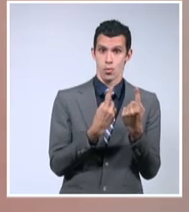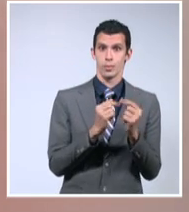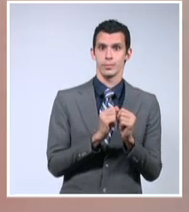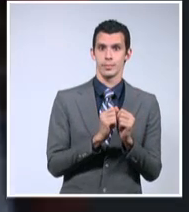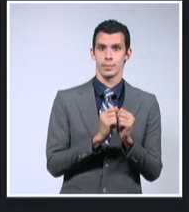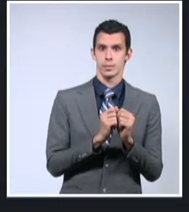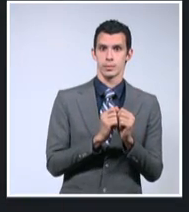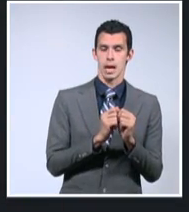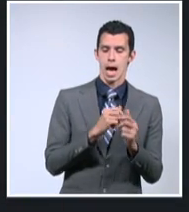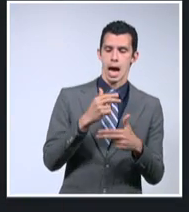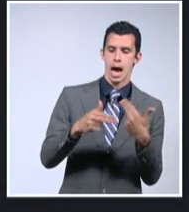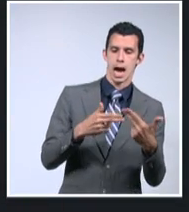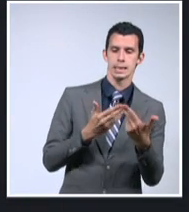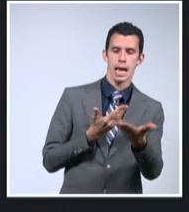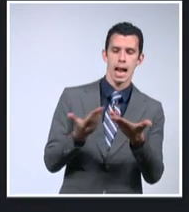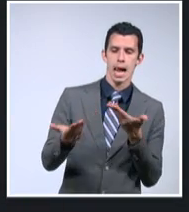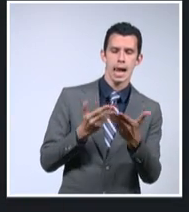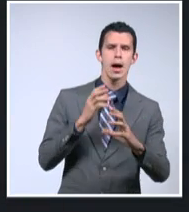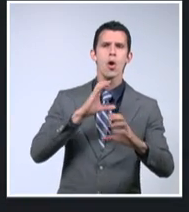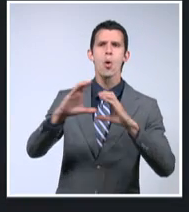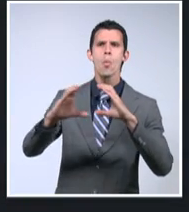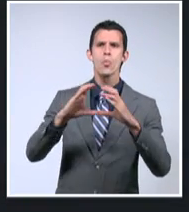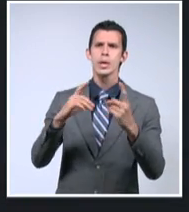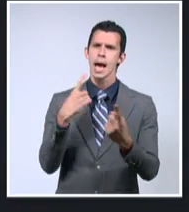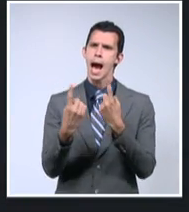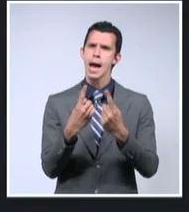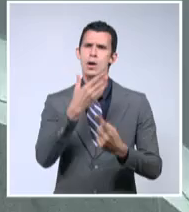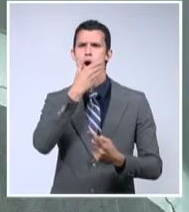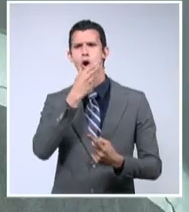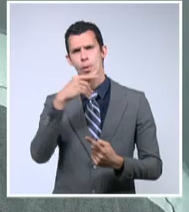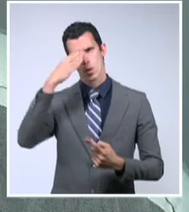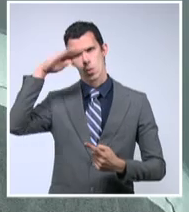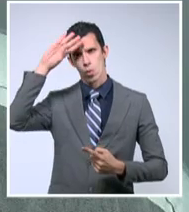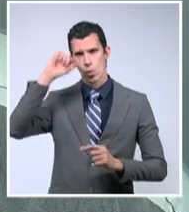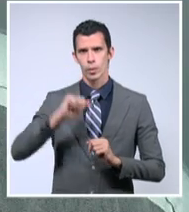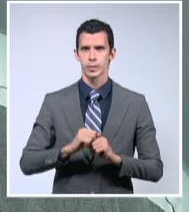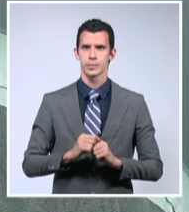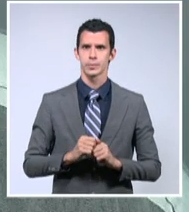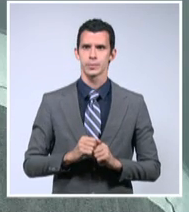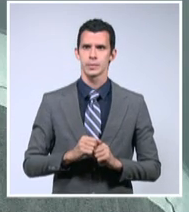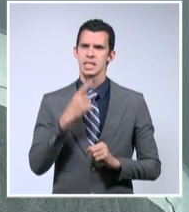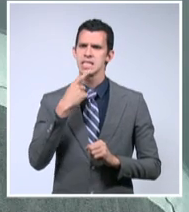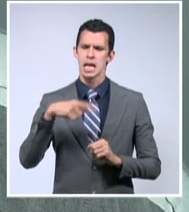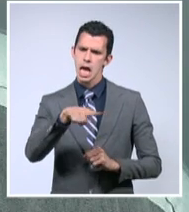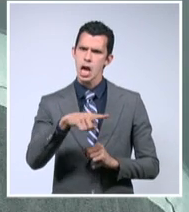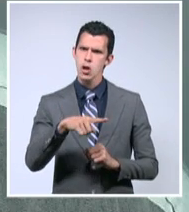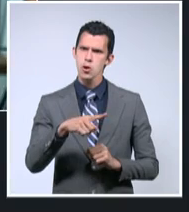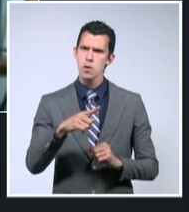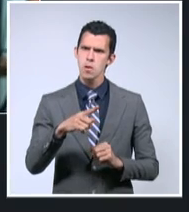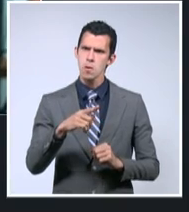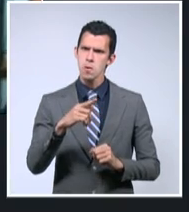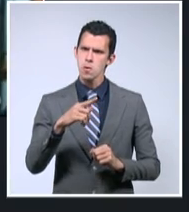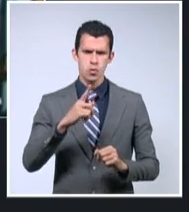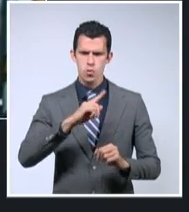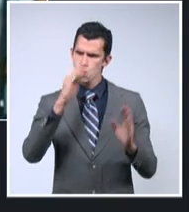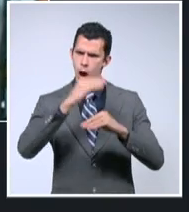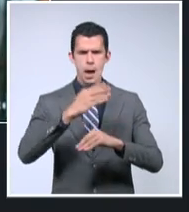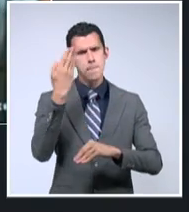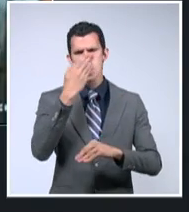enarbolada posición de lucha contra el terrorismo, aparentan actuar severamente. Sin embargo, en el caso